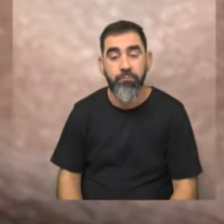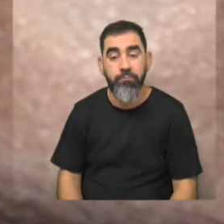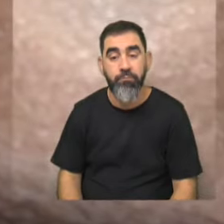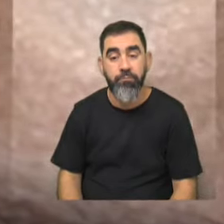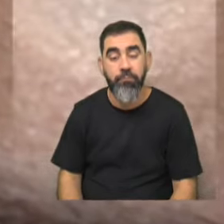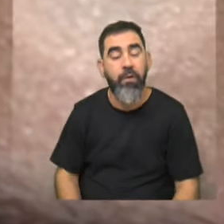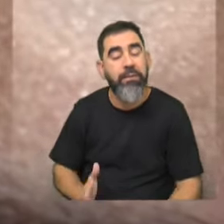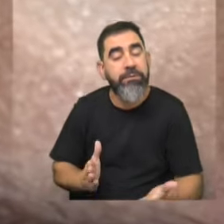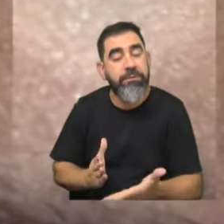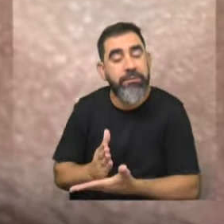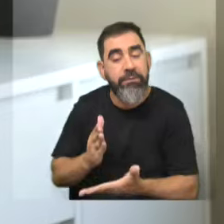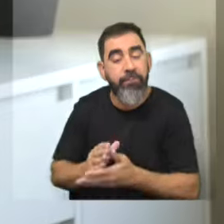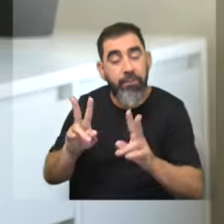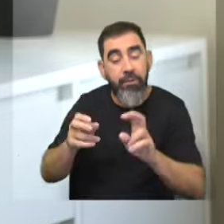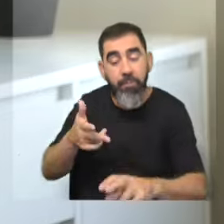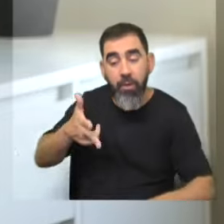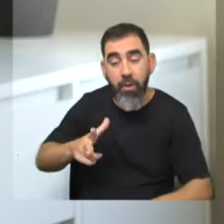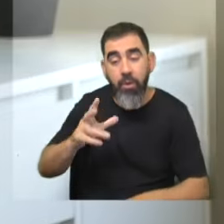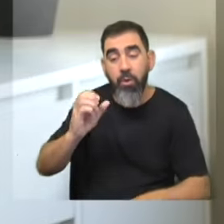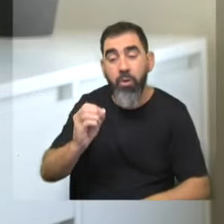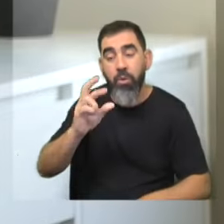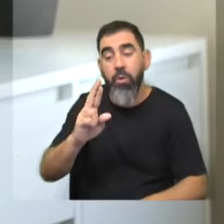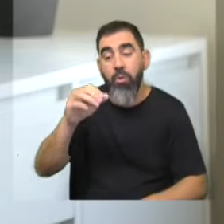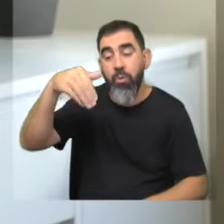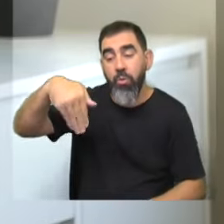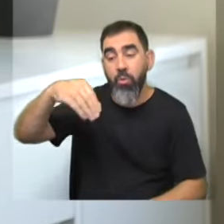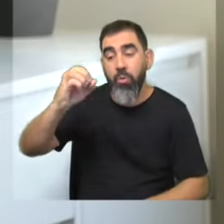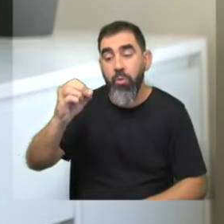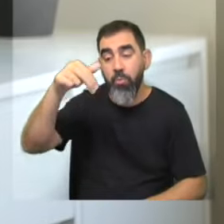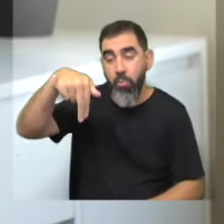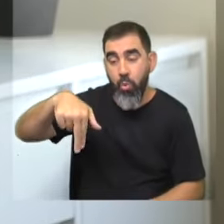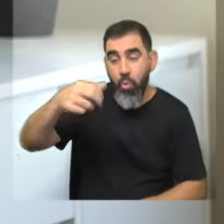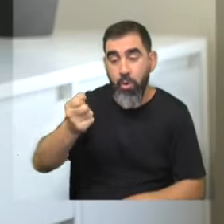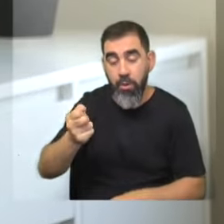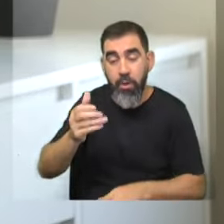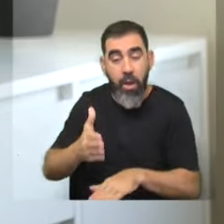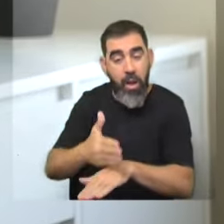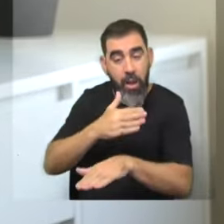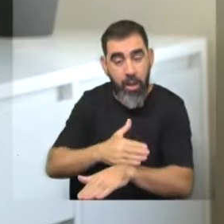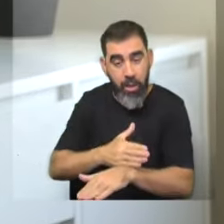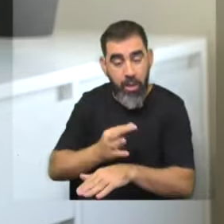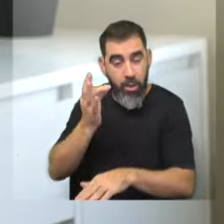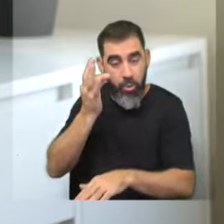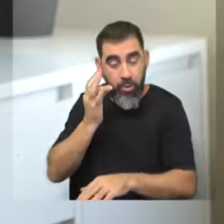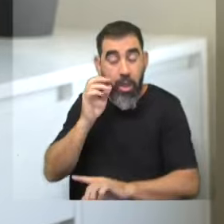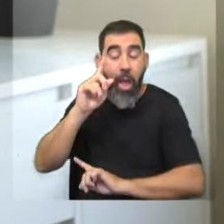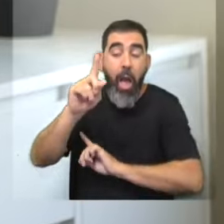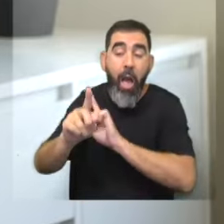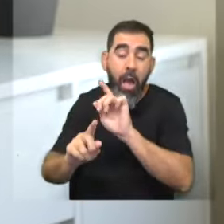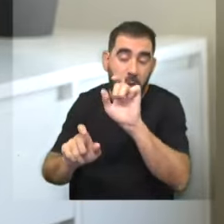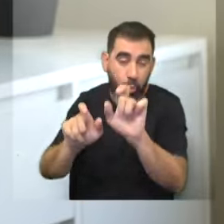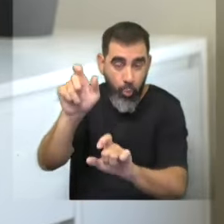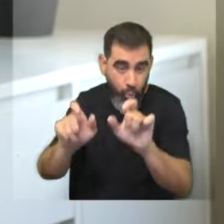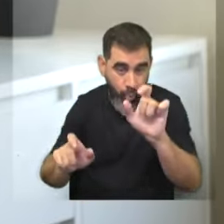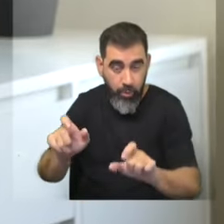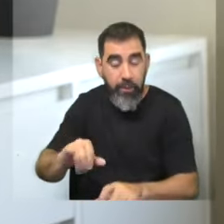Siempre las hormonas están involucradas en el acné, o sea, siempre hacen parte de la causa, digamos. Hay algunos pacientes en particular en